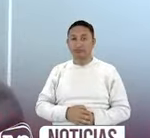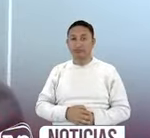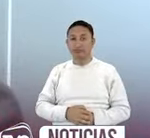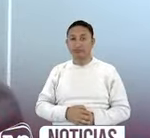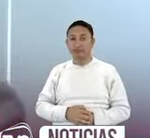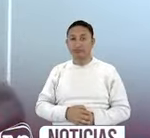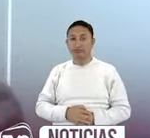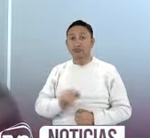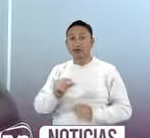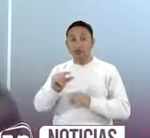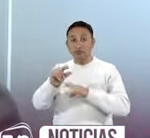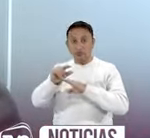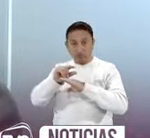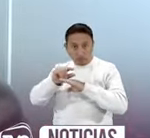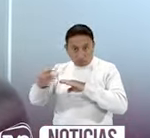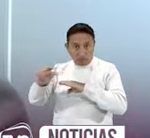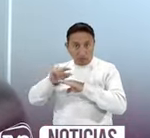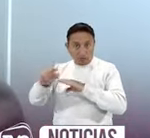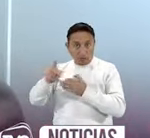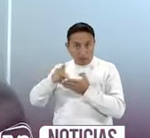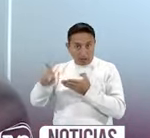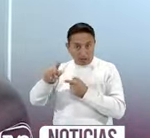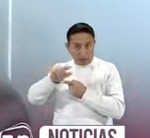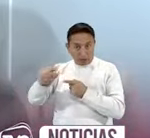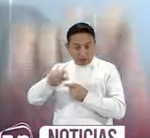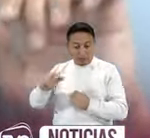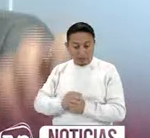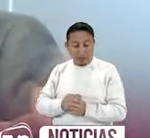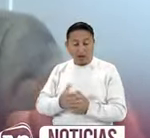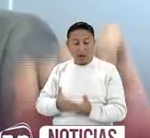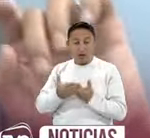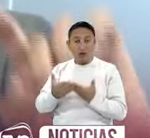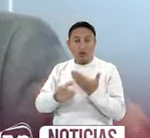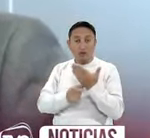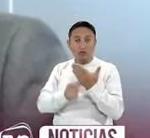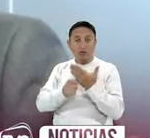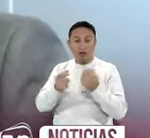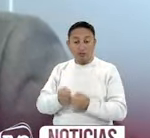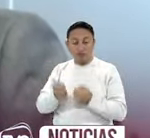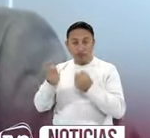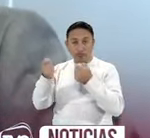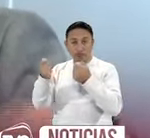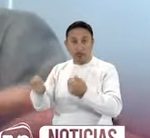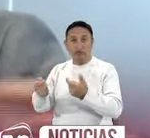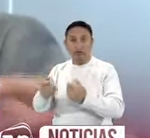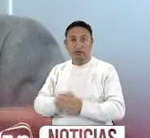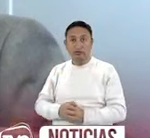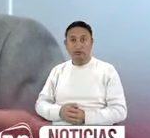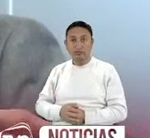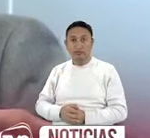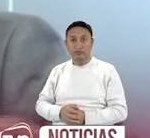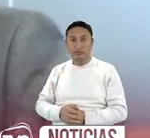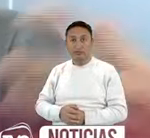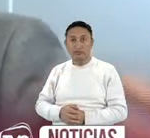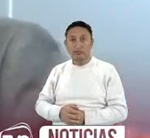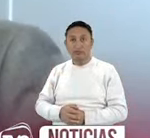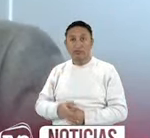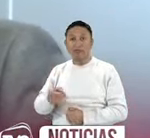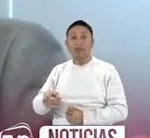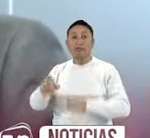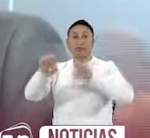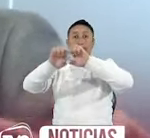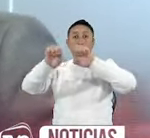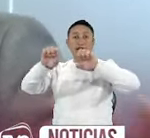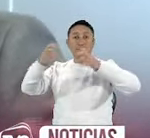poco. Le vamos a entregar bienes. Estamos con los grandes acreedores conversando